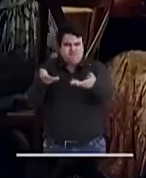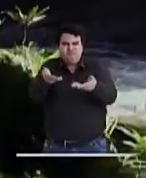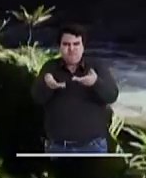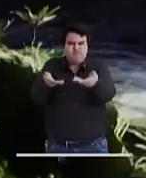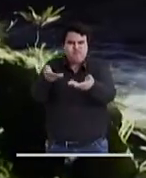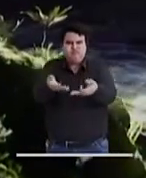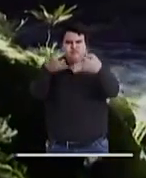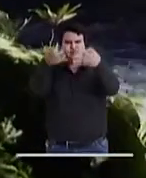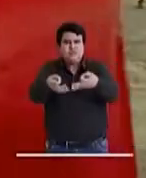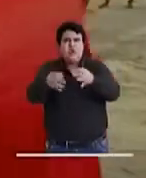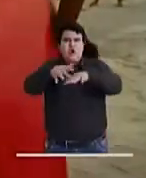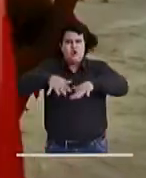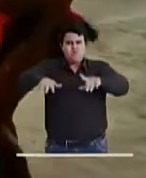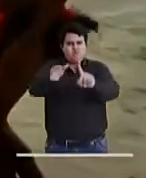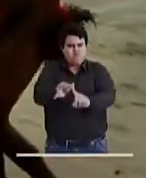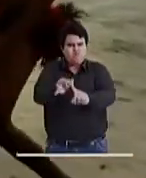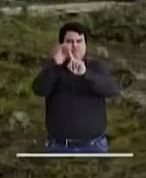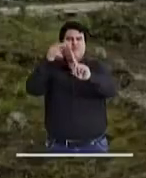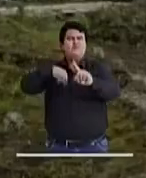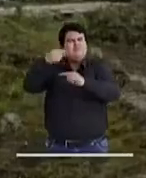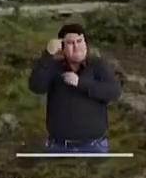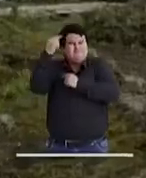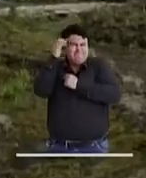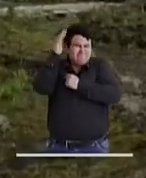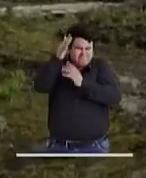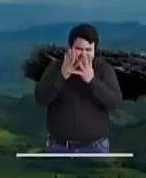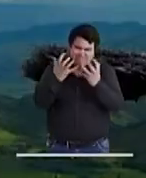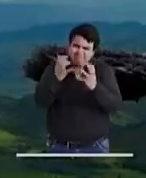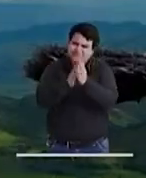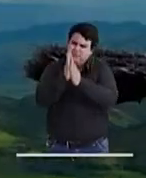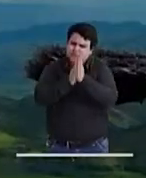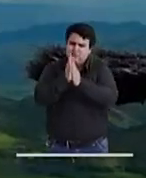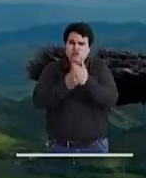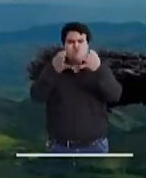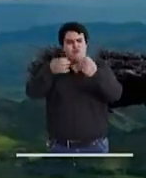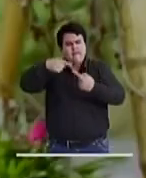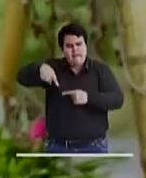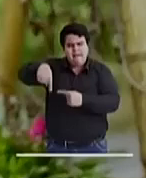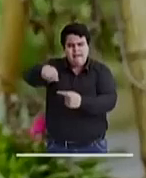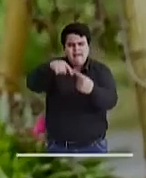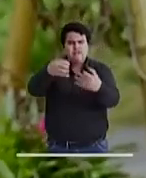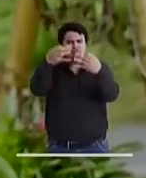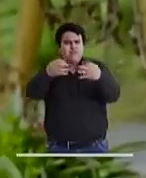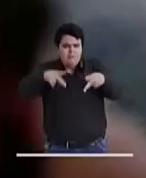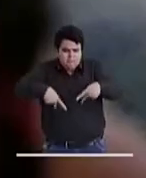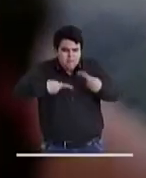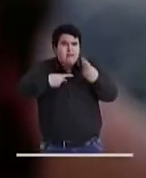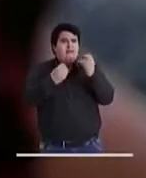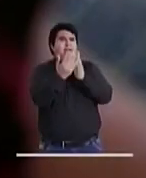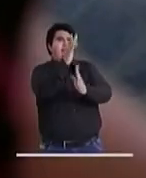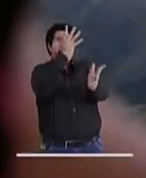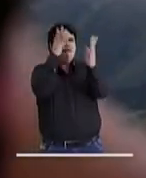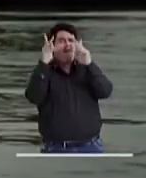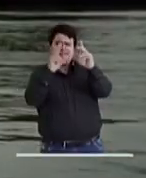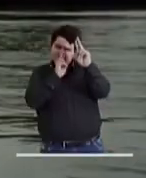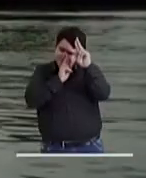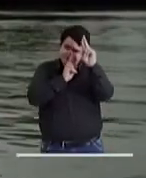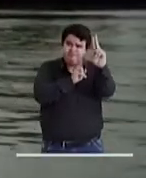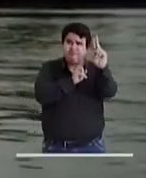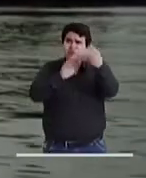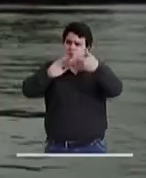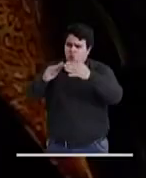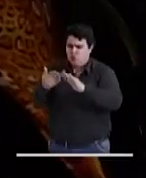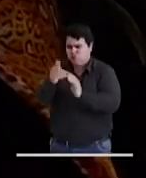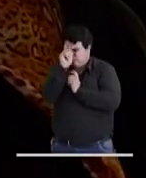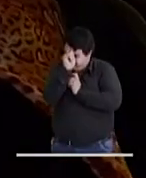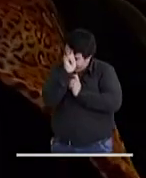y especialmente cultura, ¿no? También hay nuevas formas de relacionamiento con estas personas, porque ante todo el turismo es un encuentro